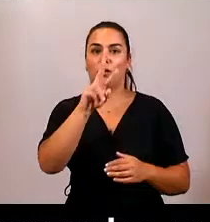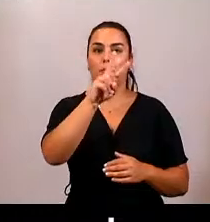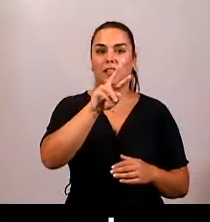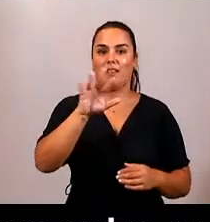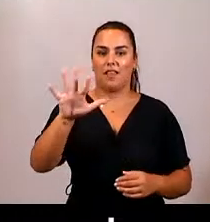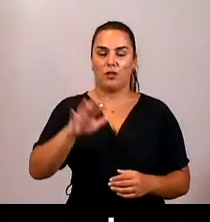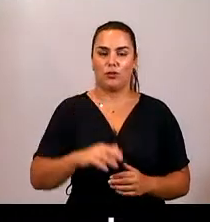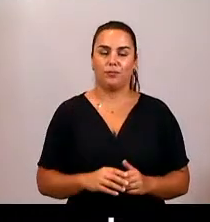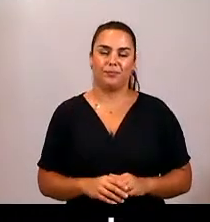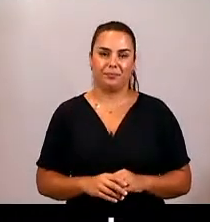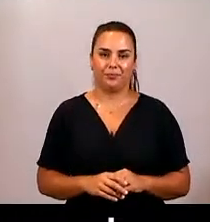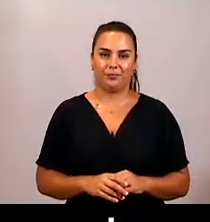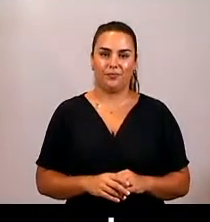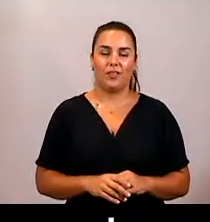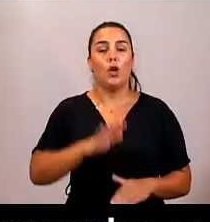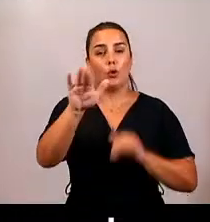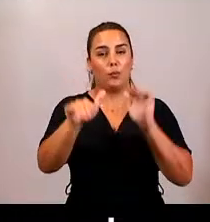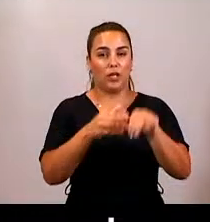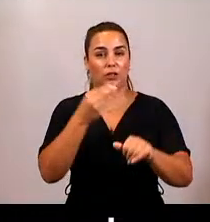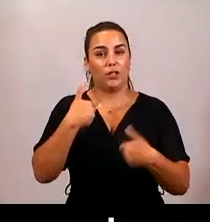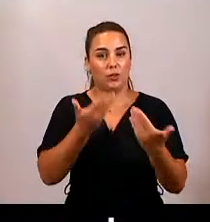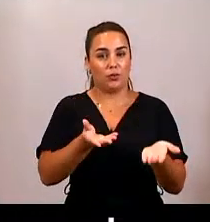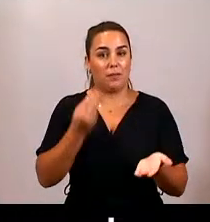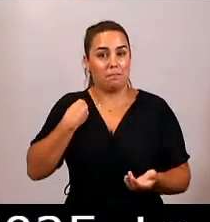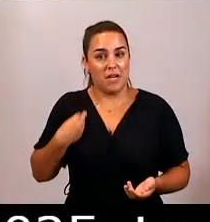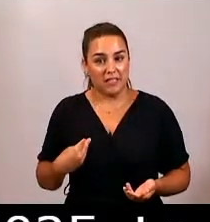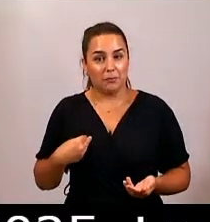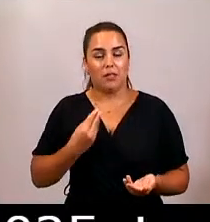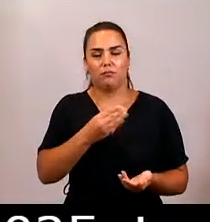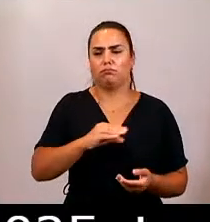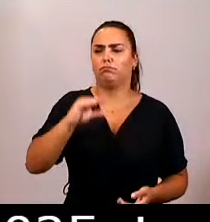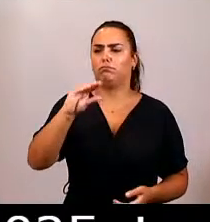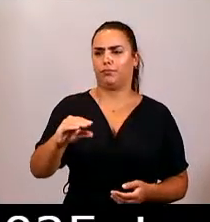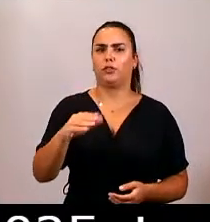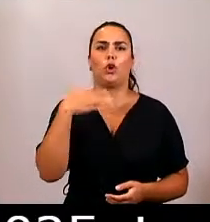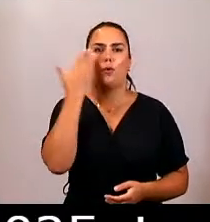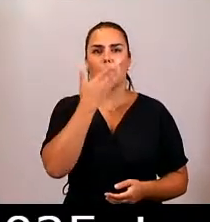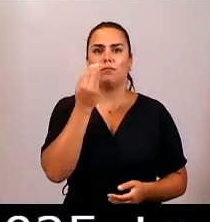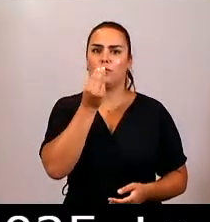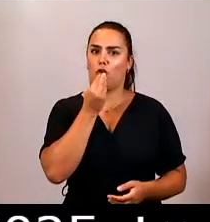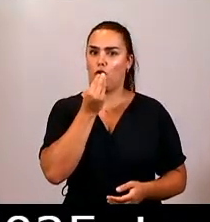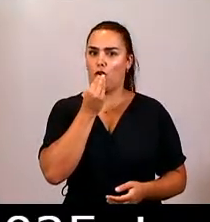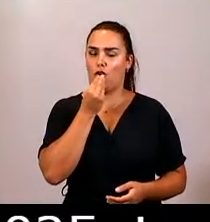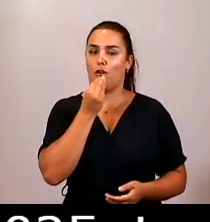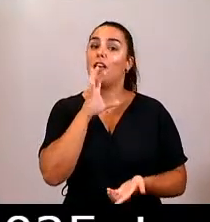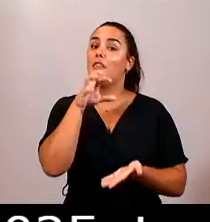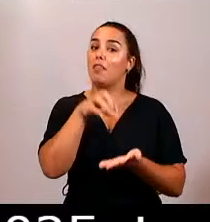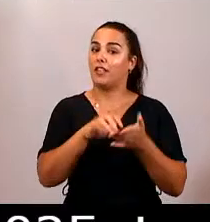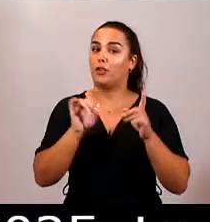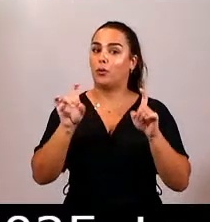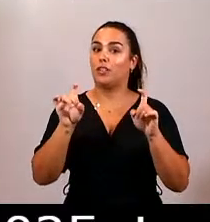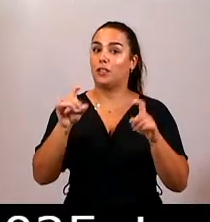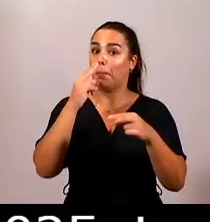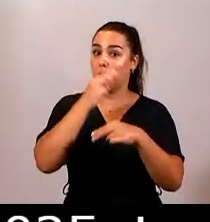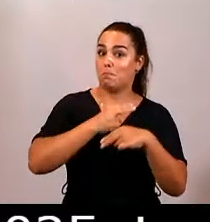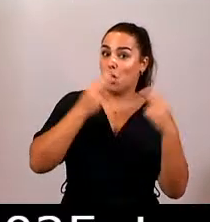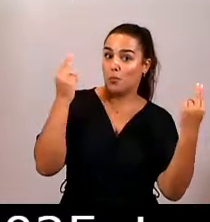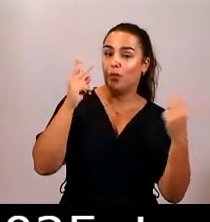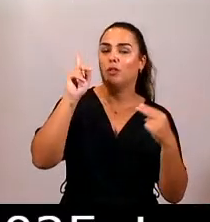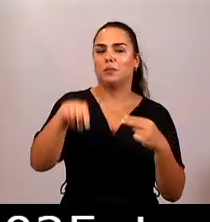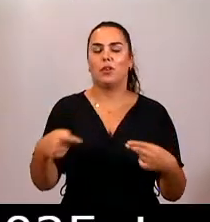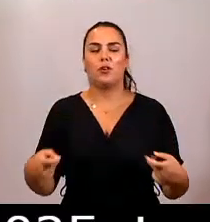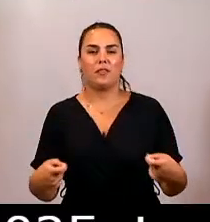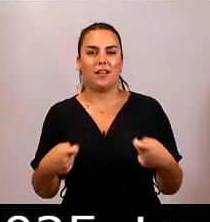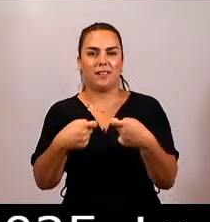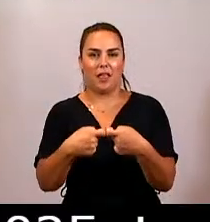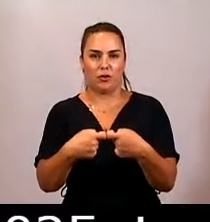2024-2025. Esta convocatoria de ayudas se destina a los comedores escolares de centros educativos públicos y